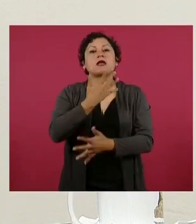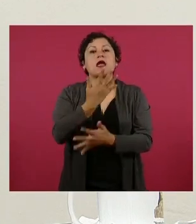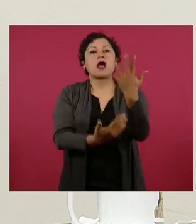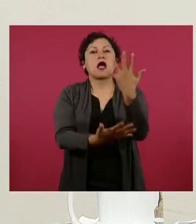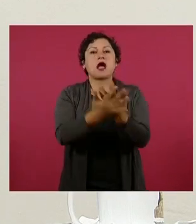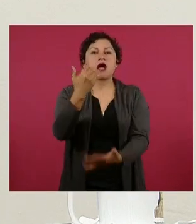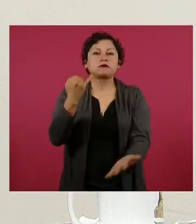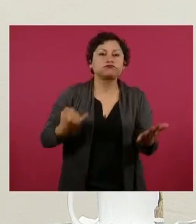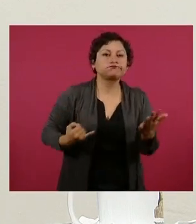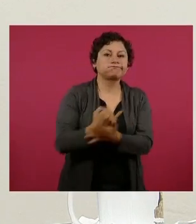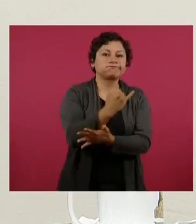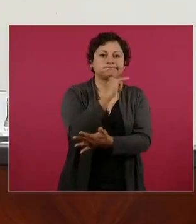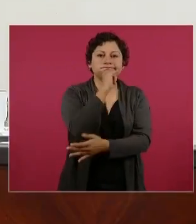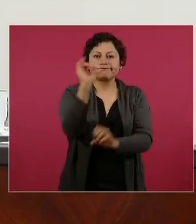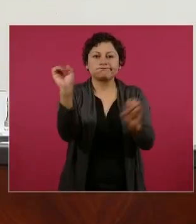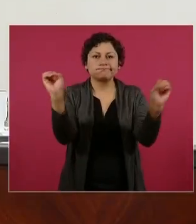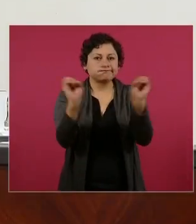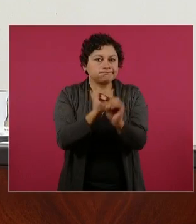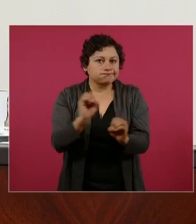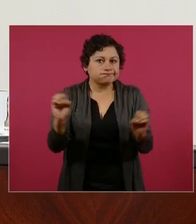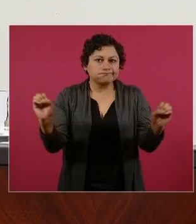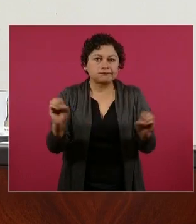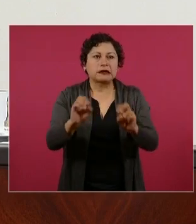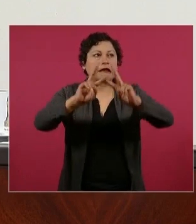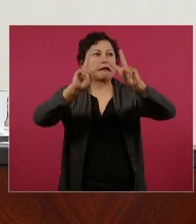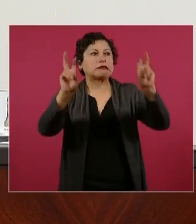voy a participar en nada público.